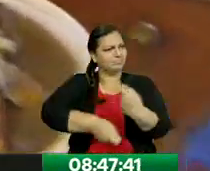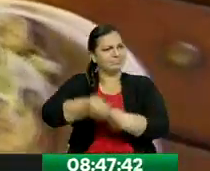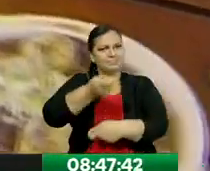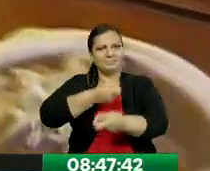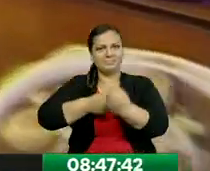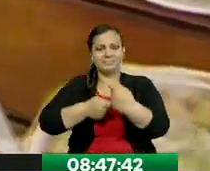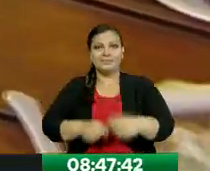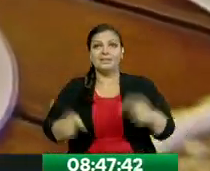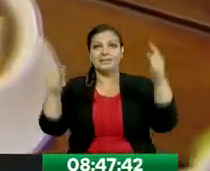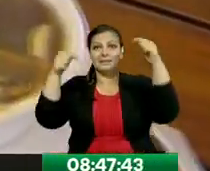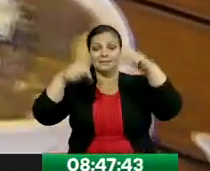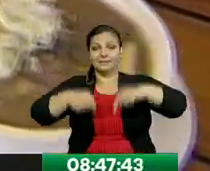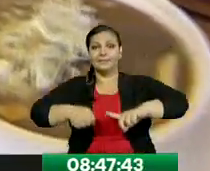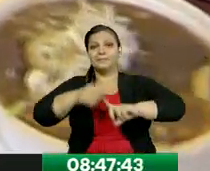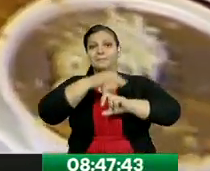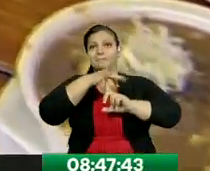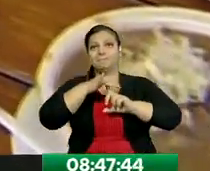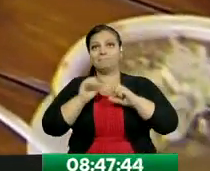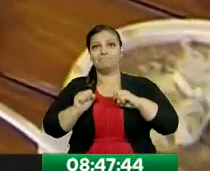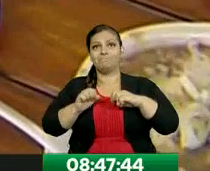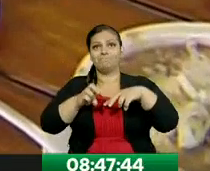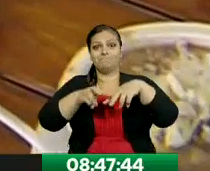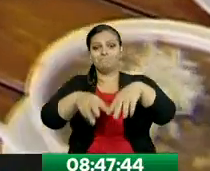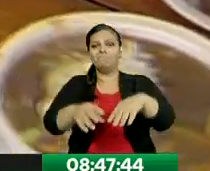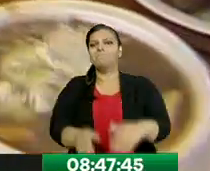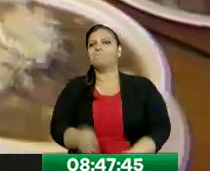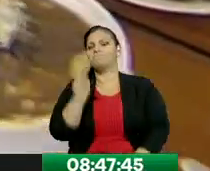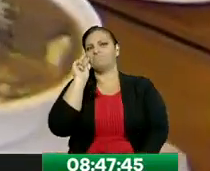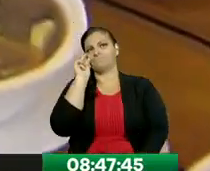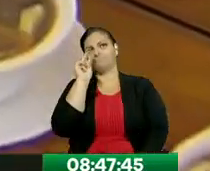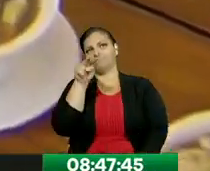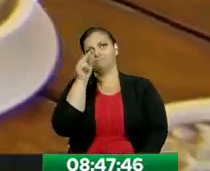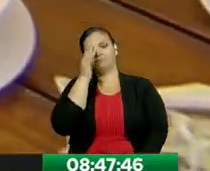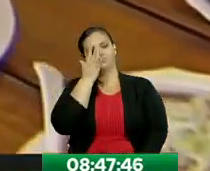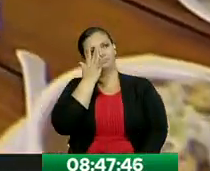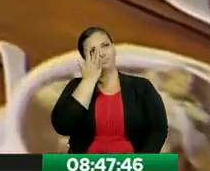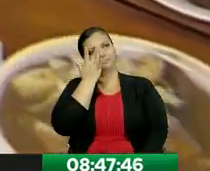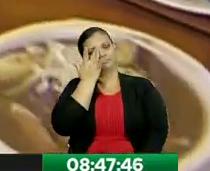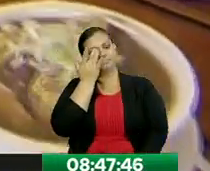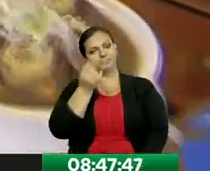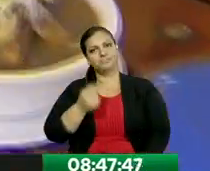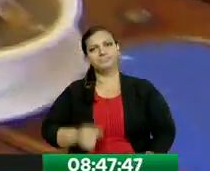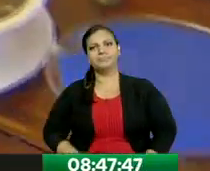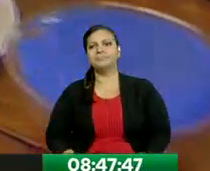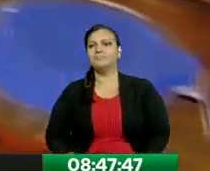festival de sabores. Ustedes lo están viendo, pero les tengo que decir, y como siempre la verdad,